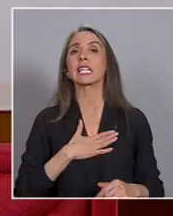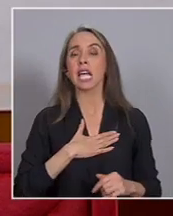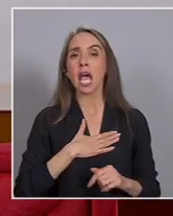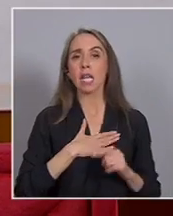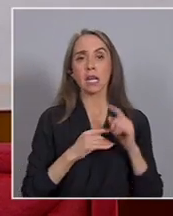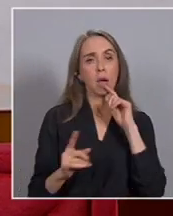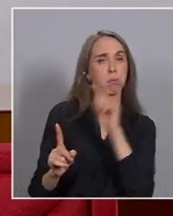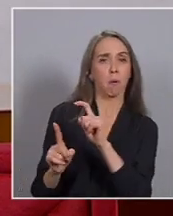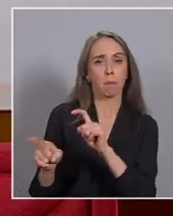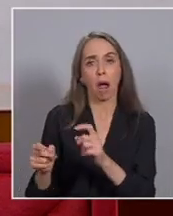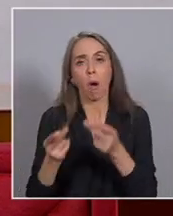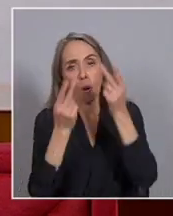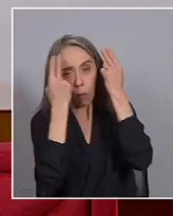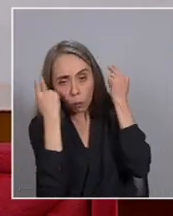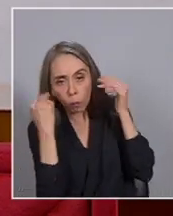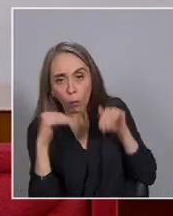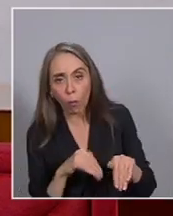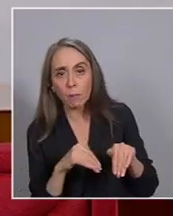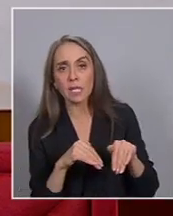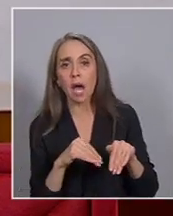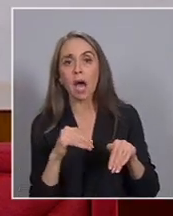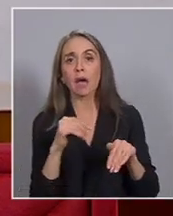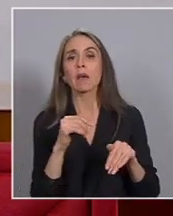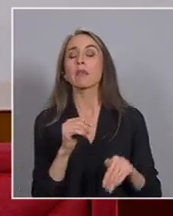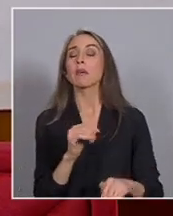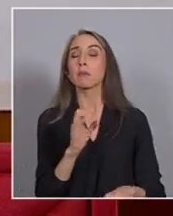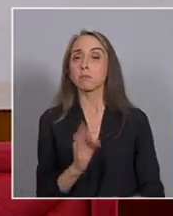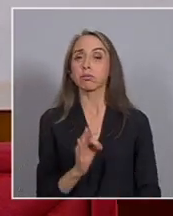humillar, a esta barbarie.